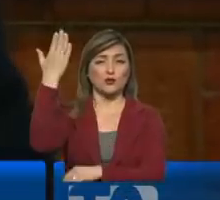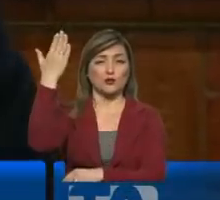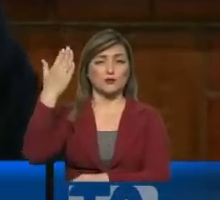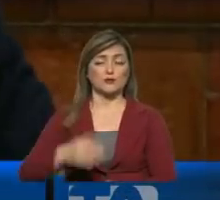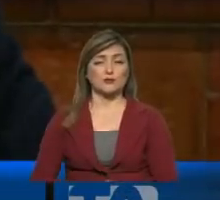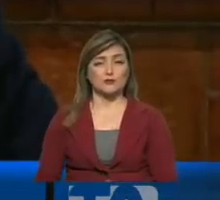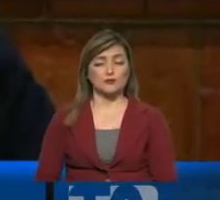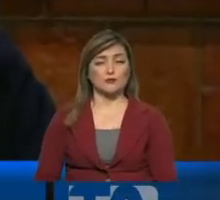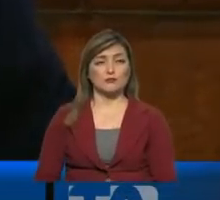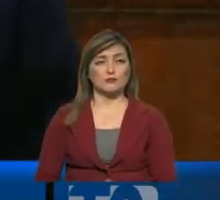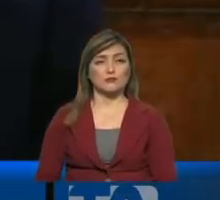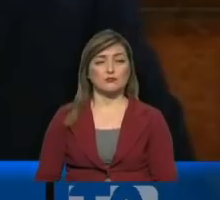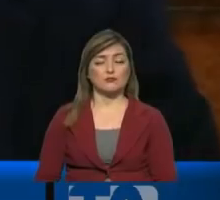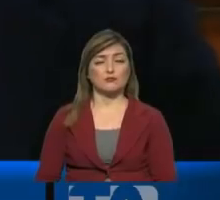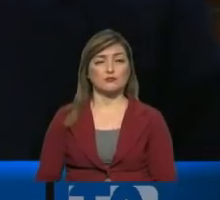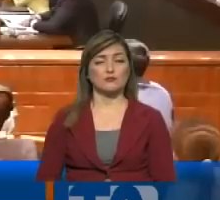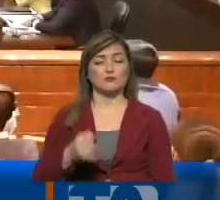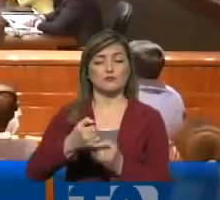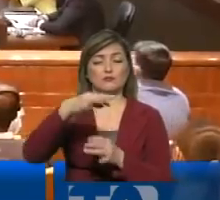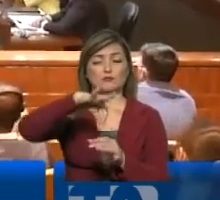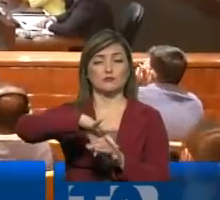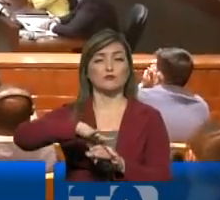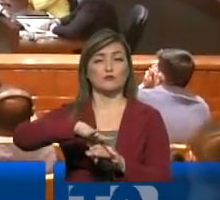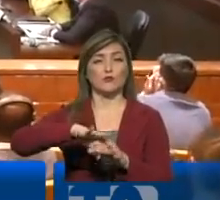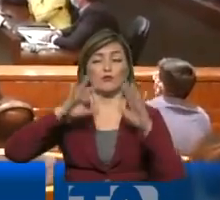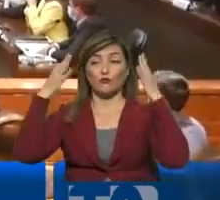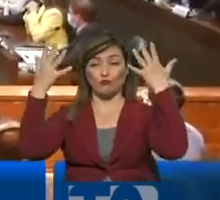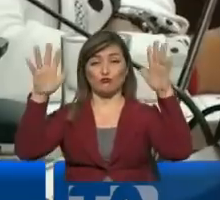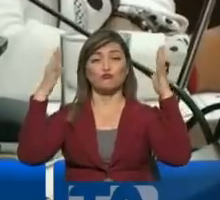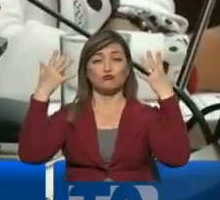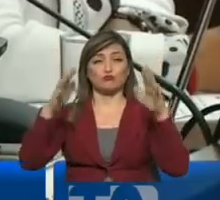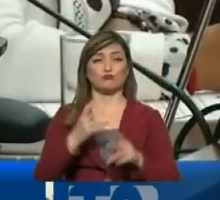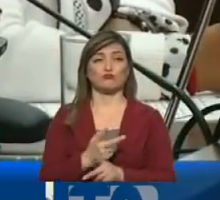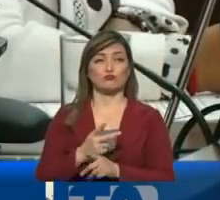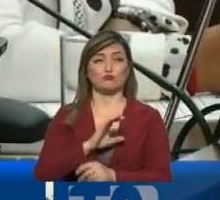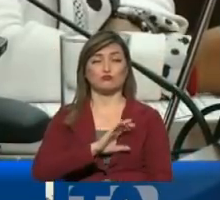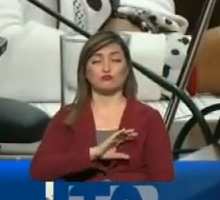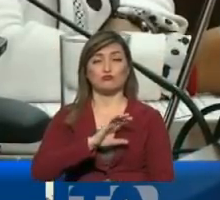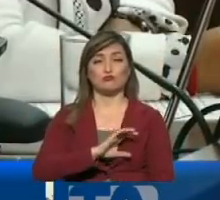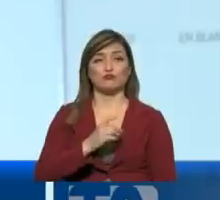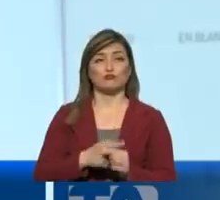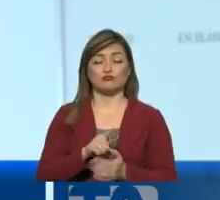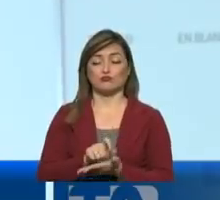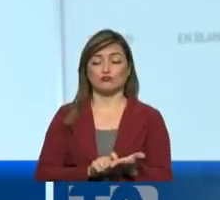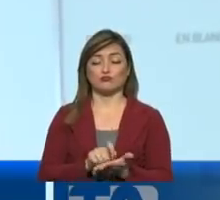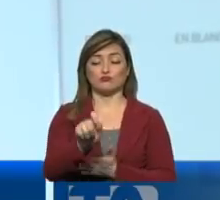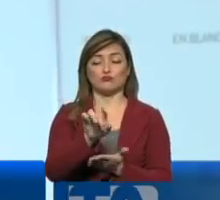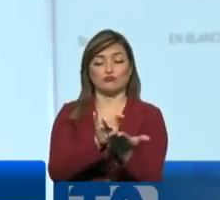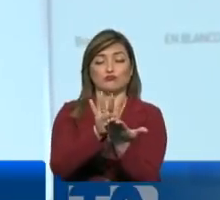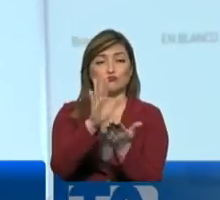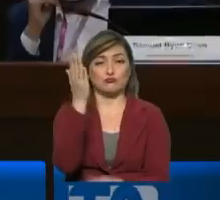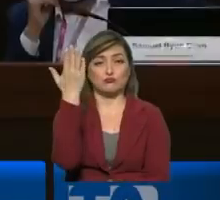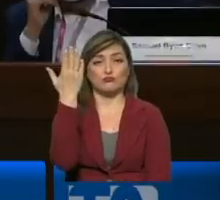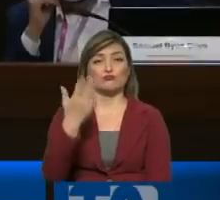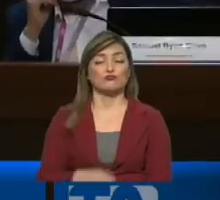Con el último voto, que fue el del vicealcalde Guarderas, y en medio de aplausos, el Consejo Metropolitano de Quito aprobó la remoción del